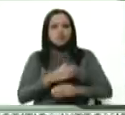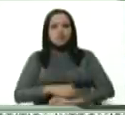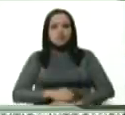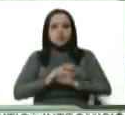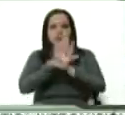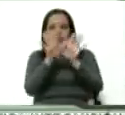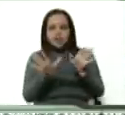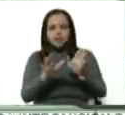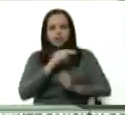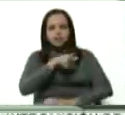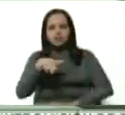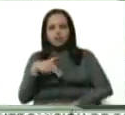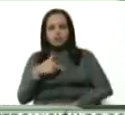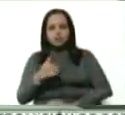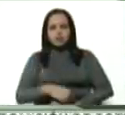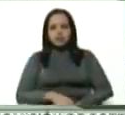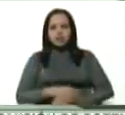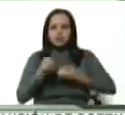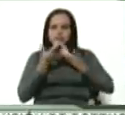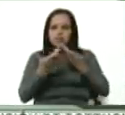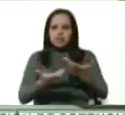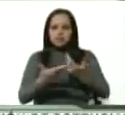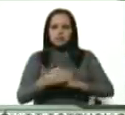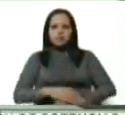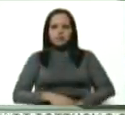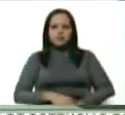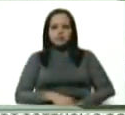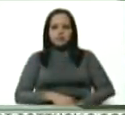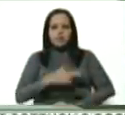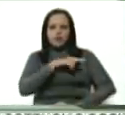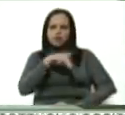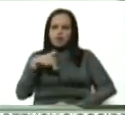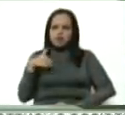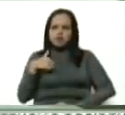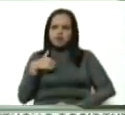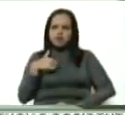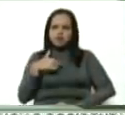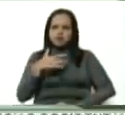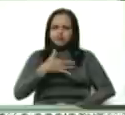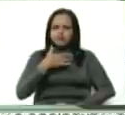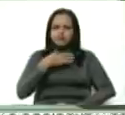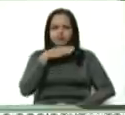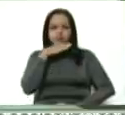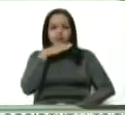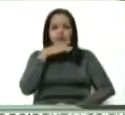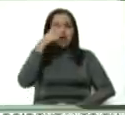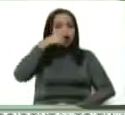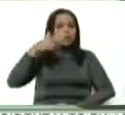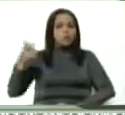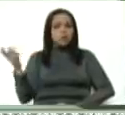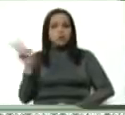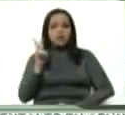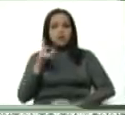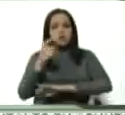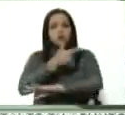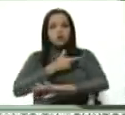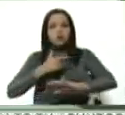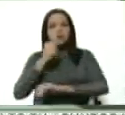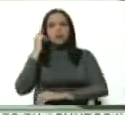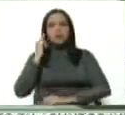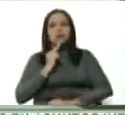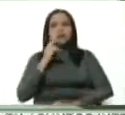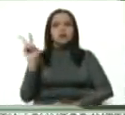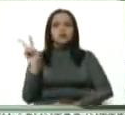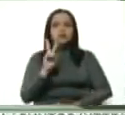expresamos la molestia del pueblo venezolano, del gobierno bolivariano de